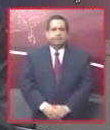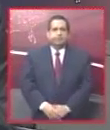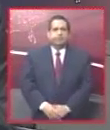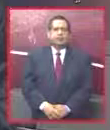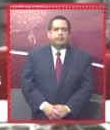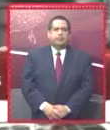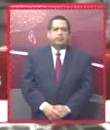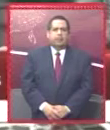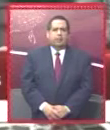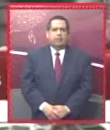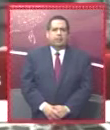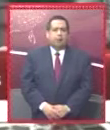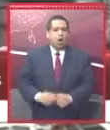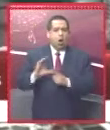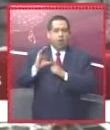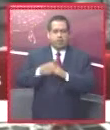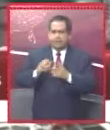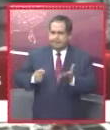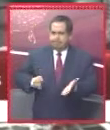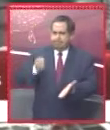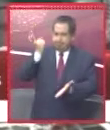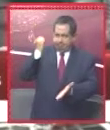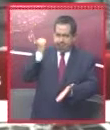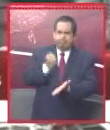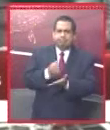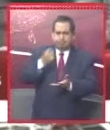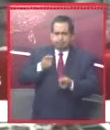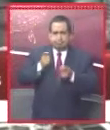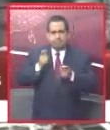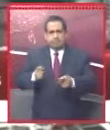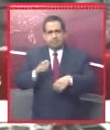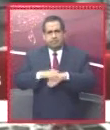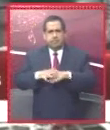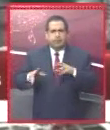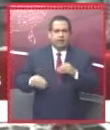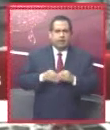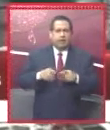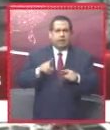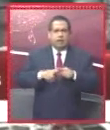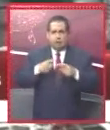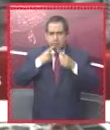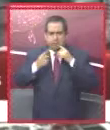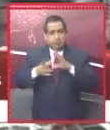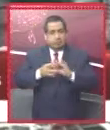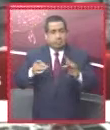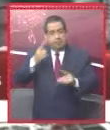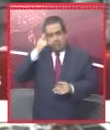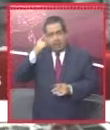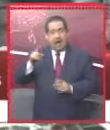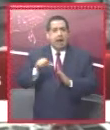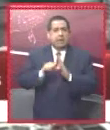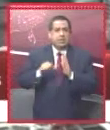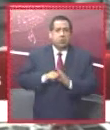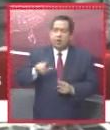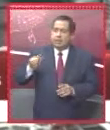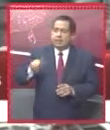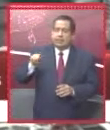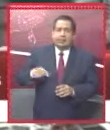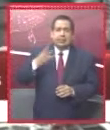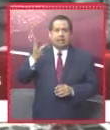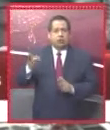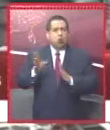La Comisión Permanente declara aprobado el decreto por el que se adiciona una fracción 29X al artículo 73